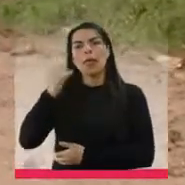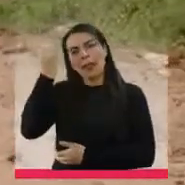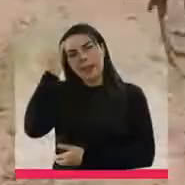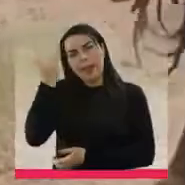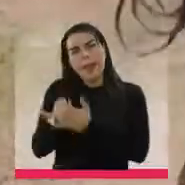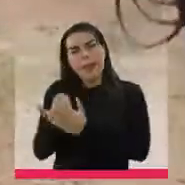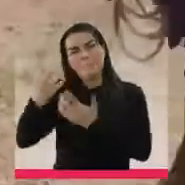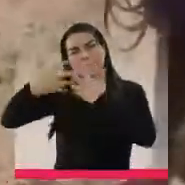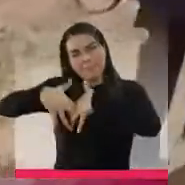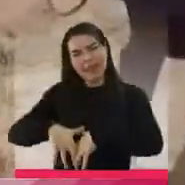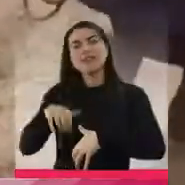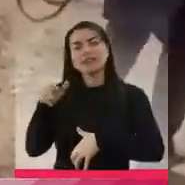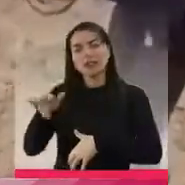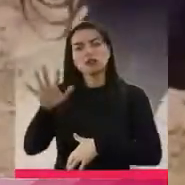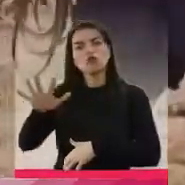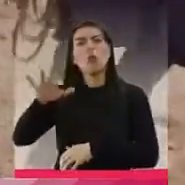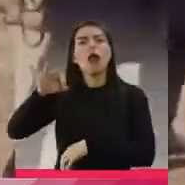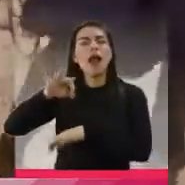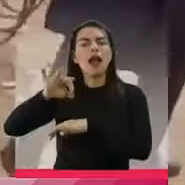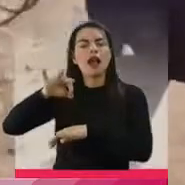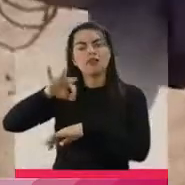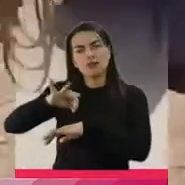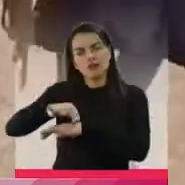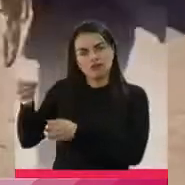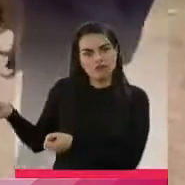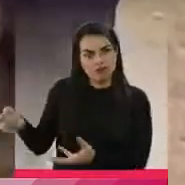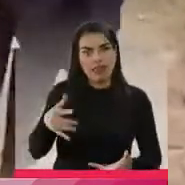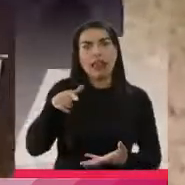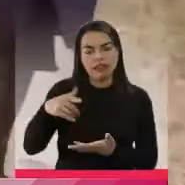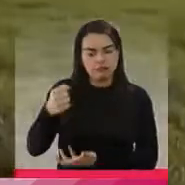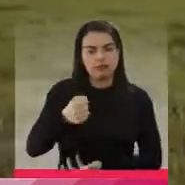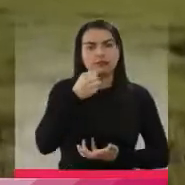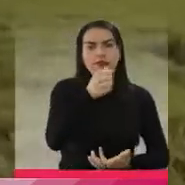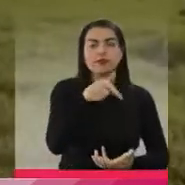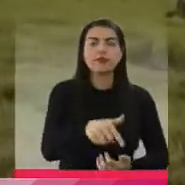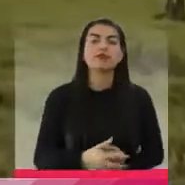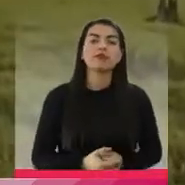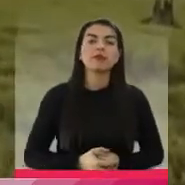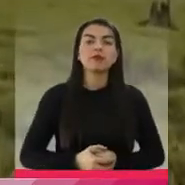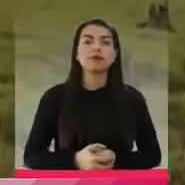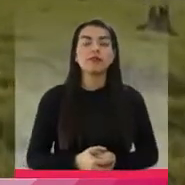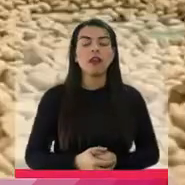La estrategia está enmarcada en un programa de apoyo que el último año ha beneficiado